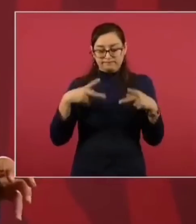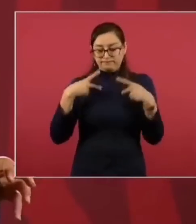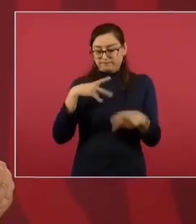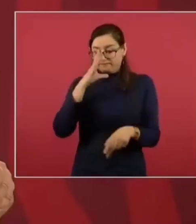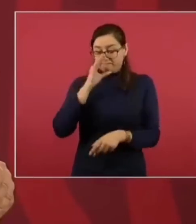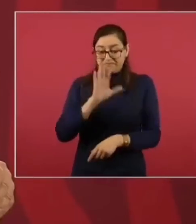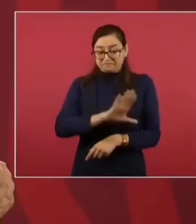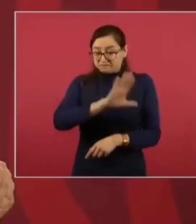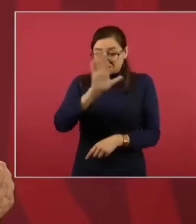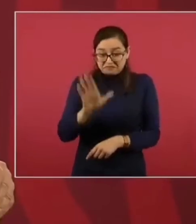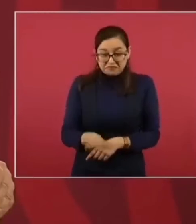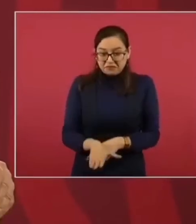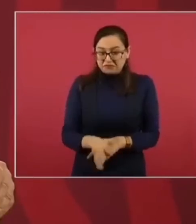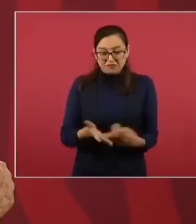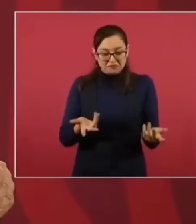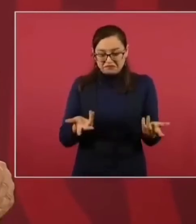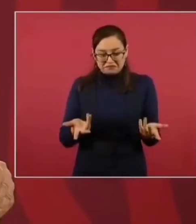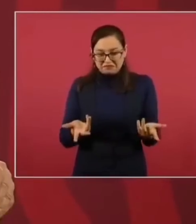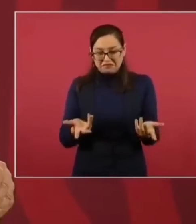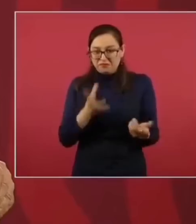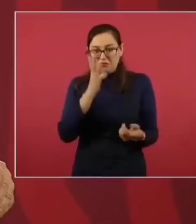irreparables,